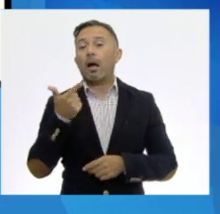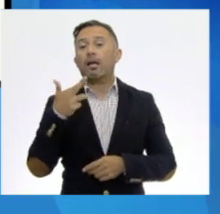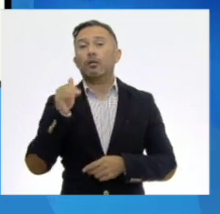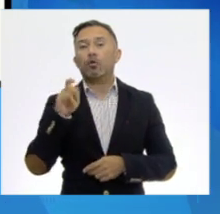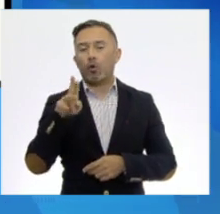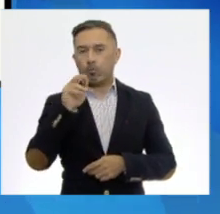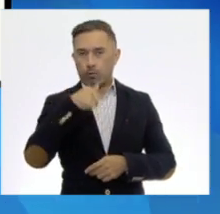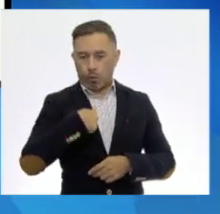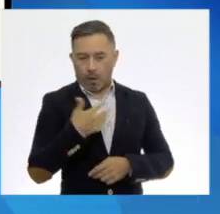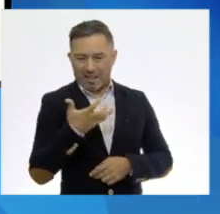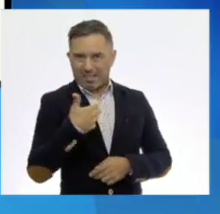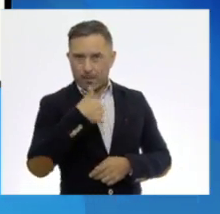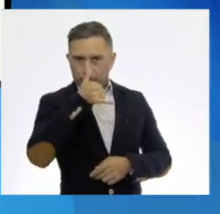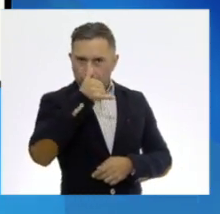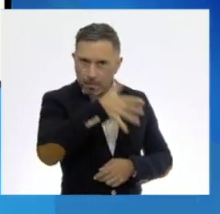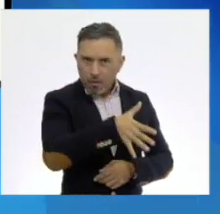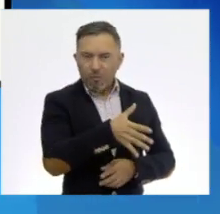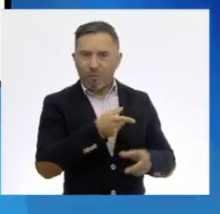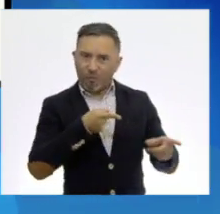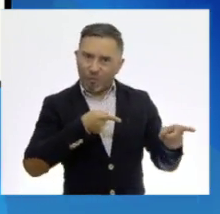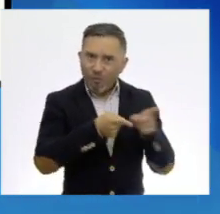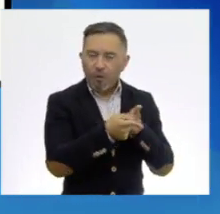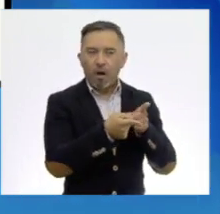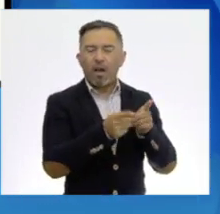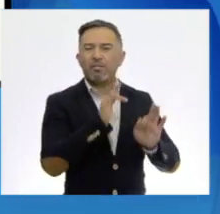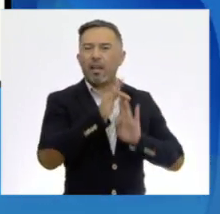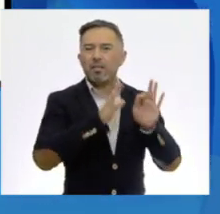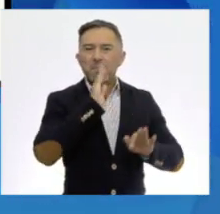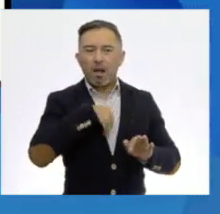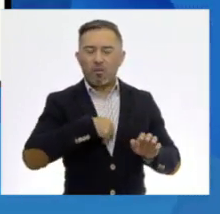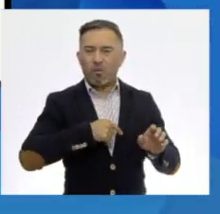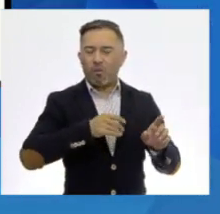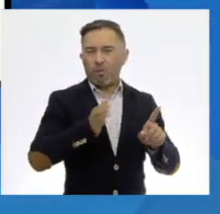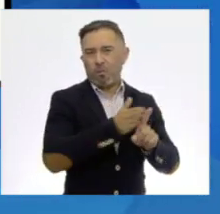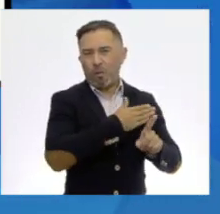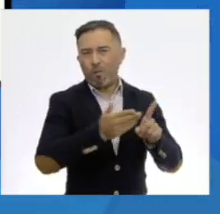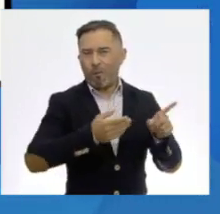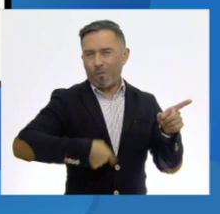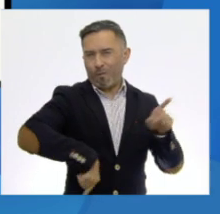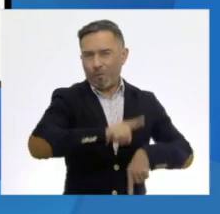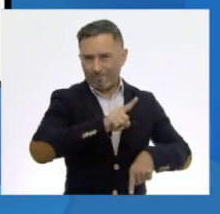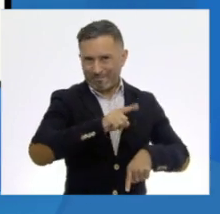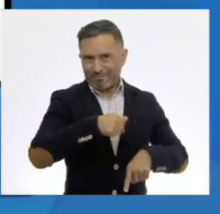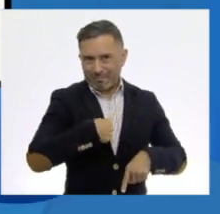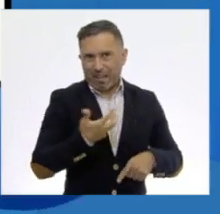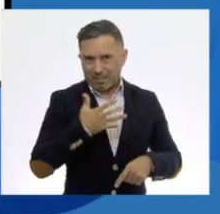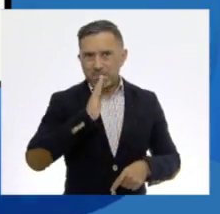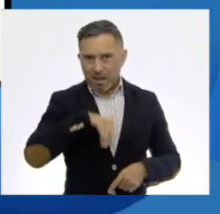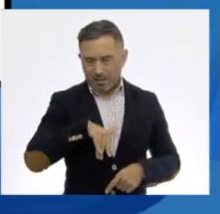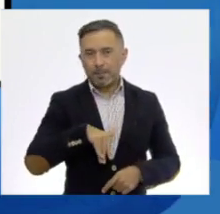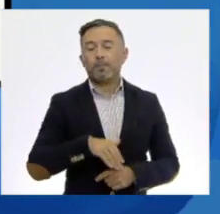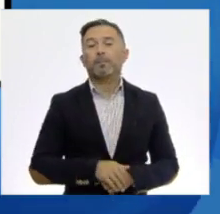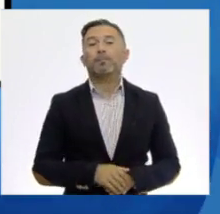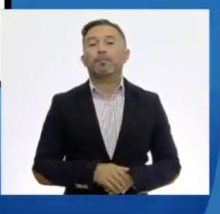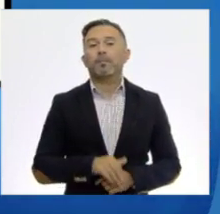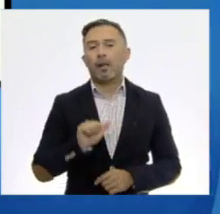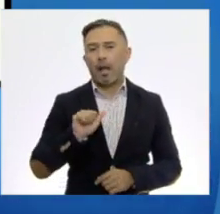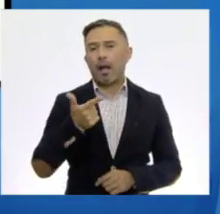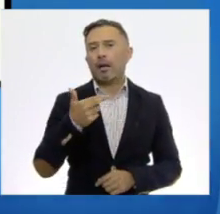maltrata. Y también tenemos a otro participante muy importante, que es la persona o personas que